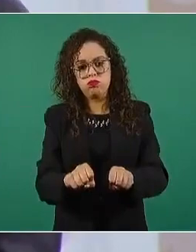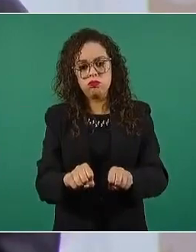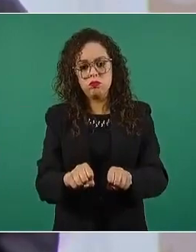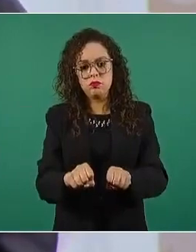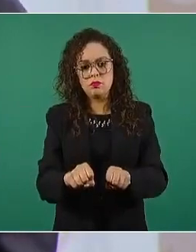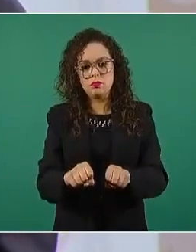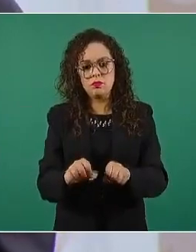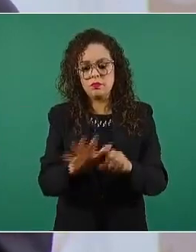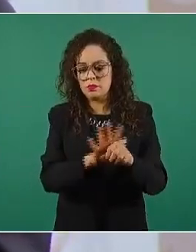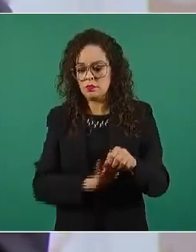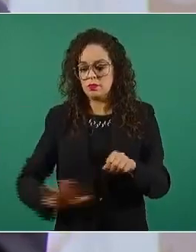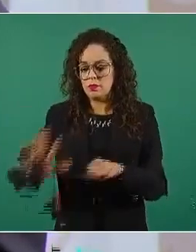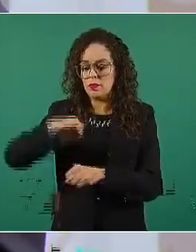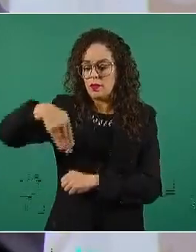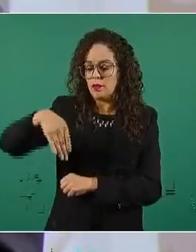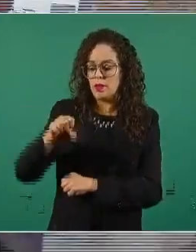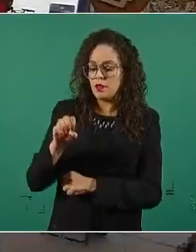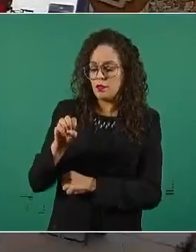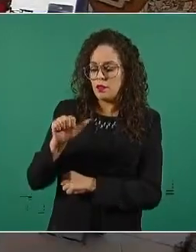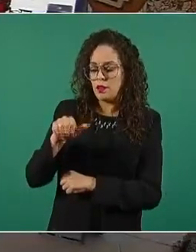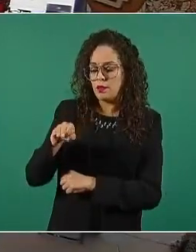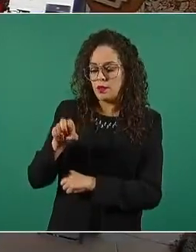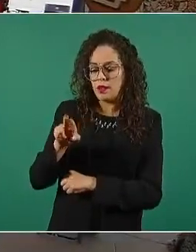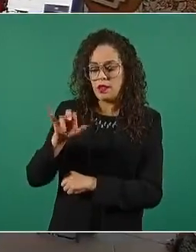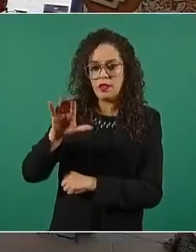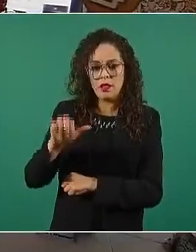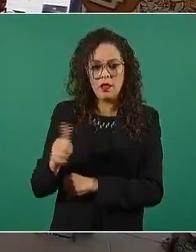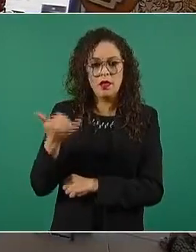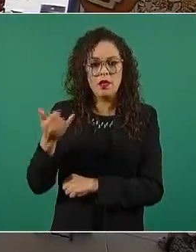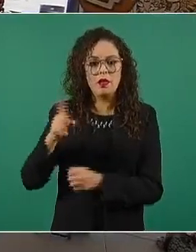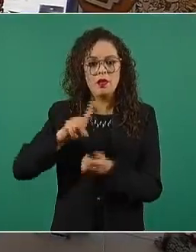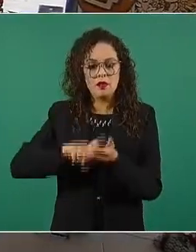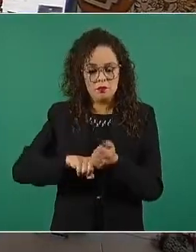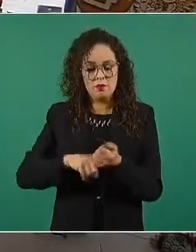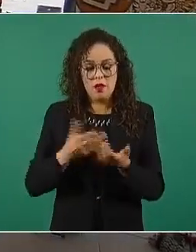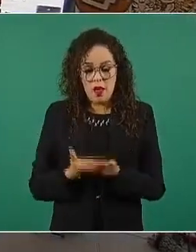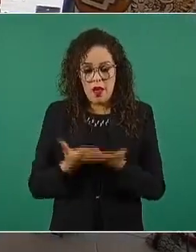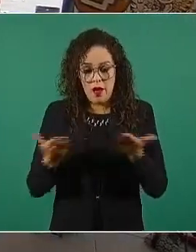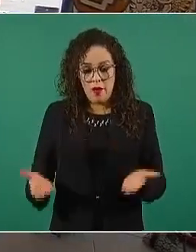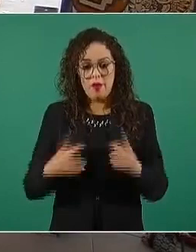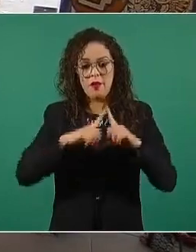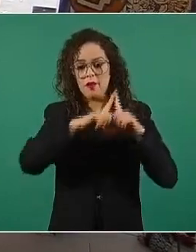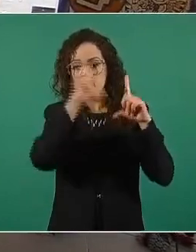territorio de la actual República Mexicana.